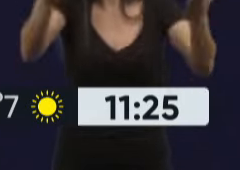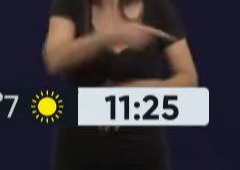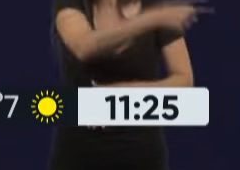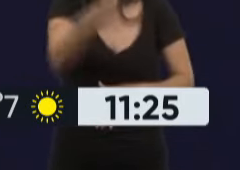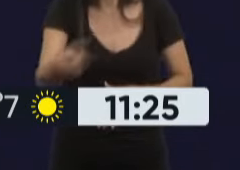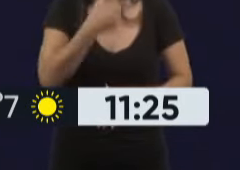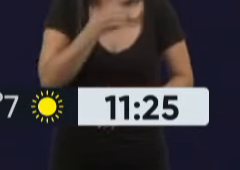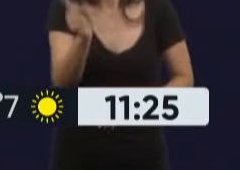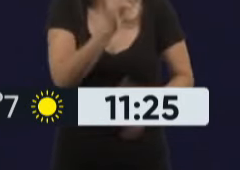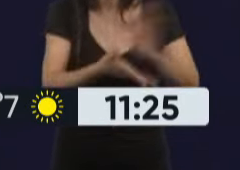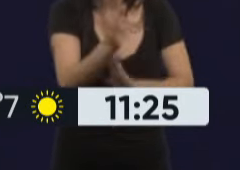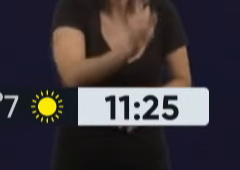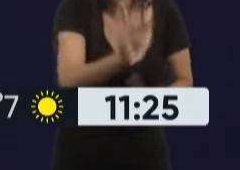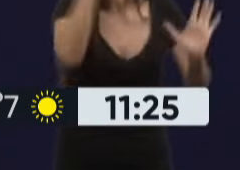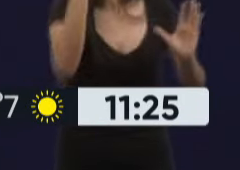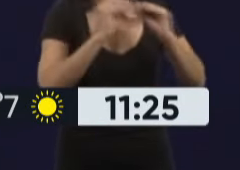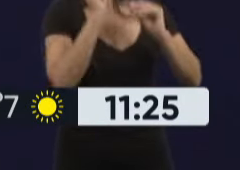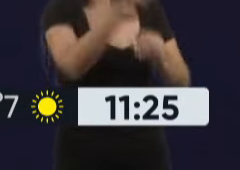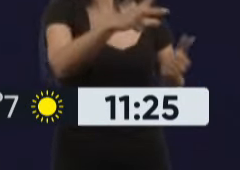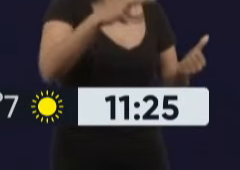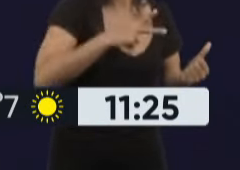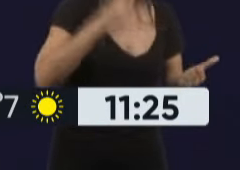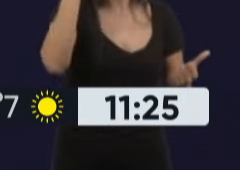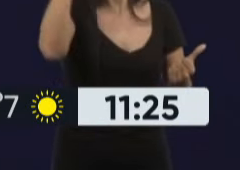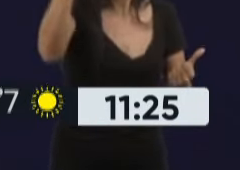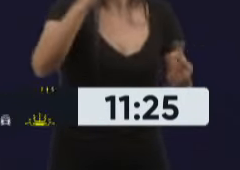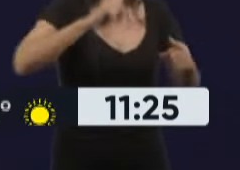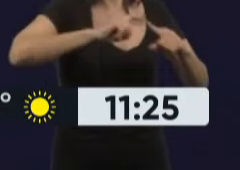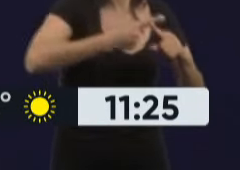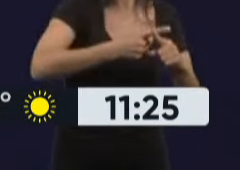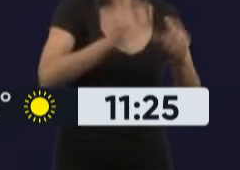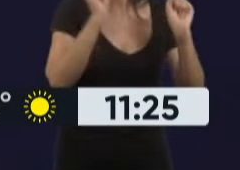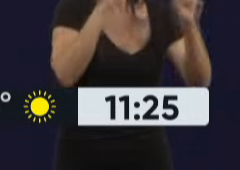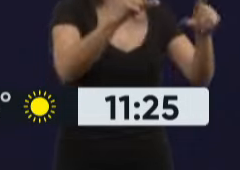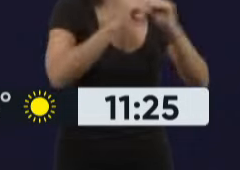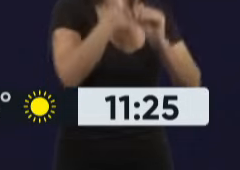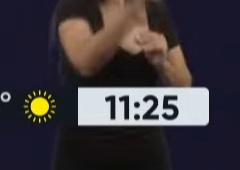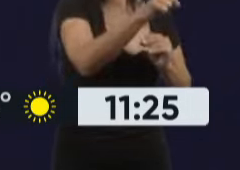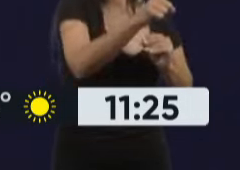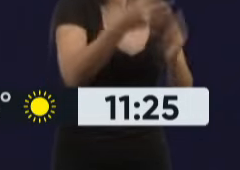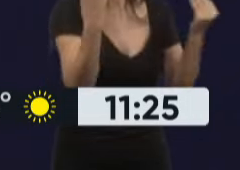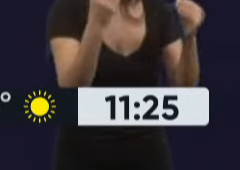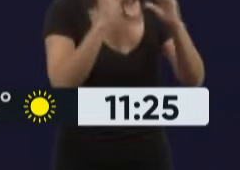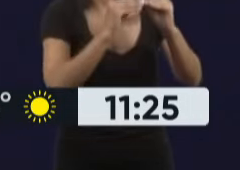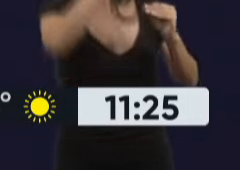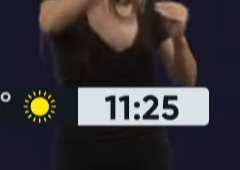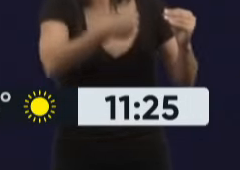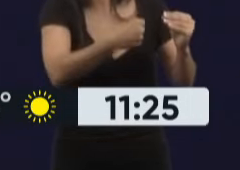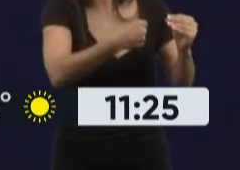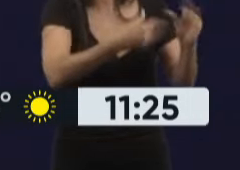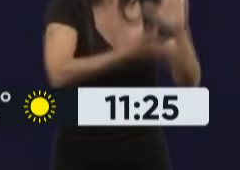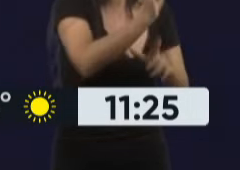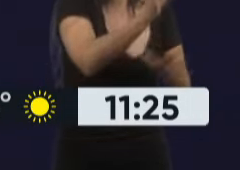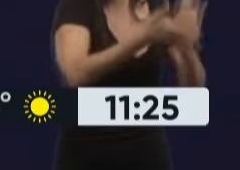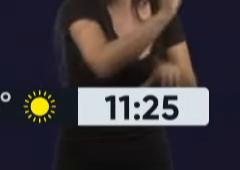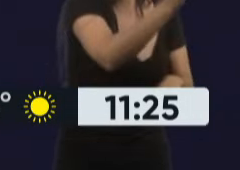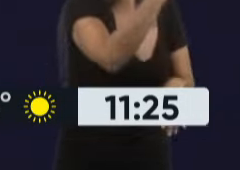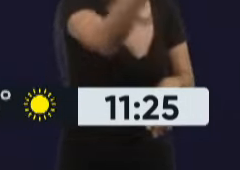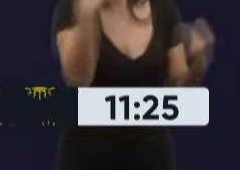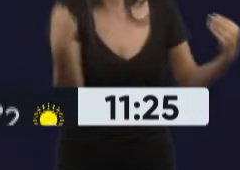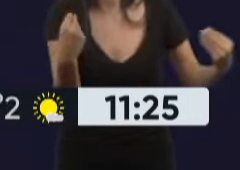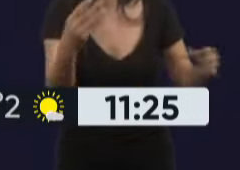motivos personales políticos ideológicos eh o no importa de otra índole eh